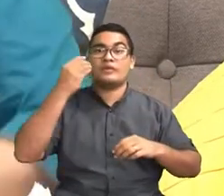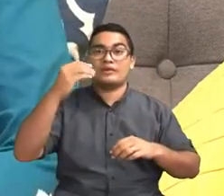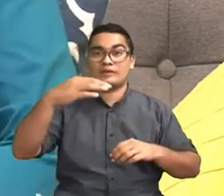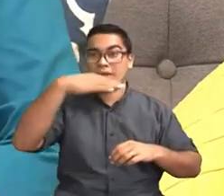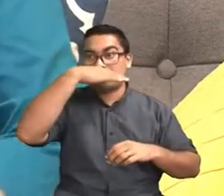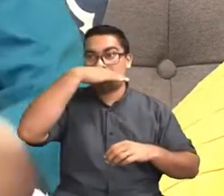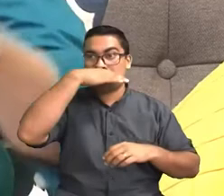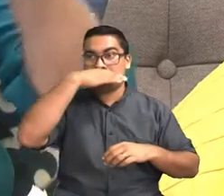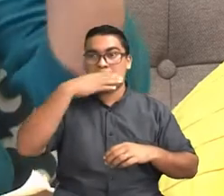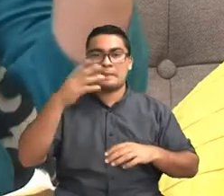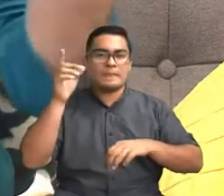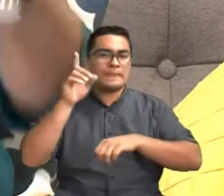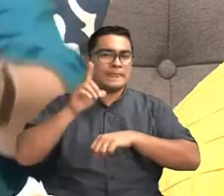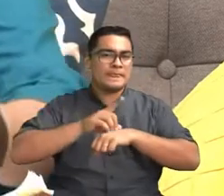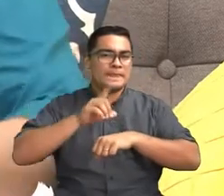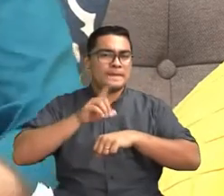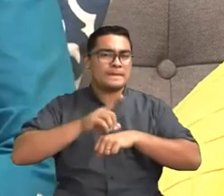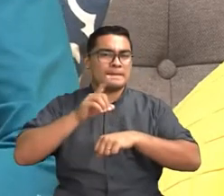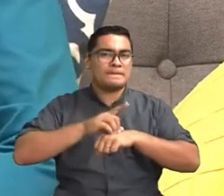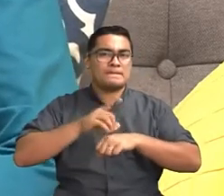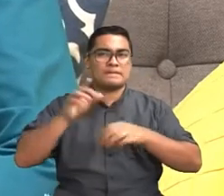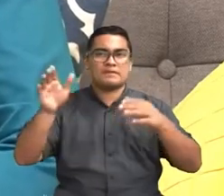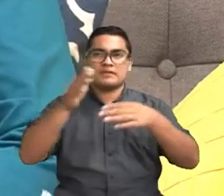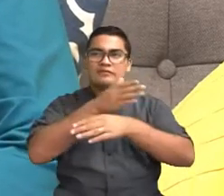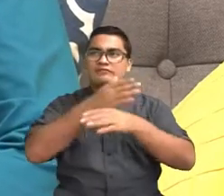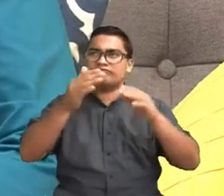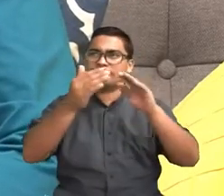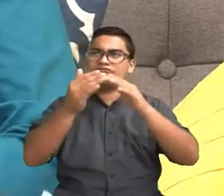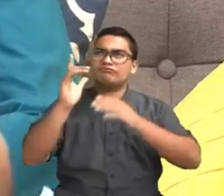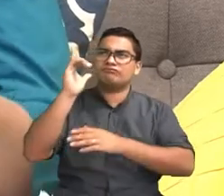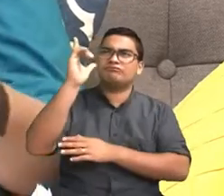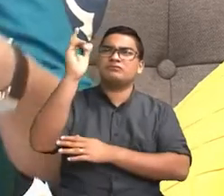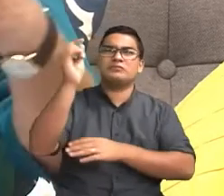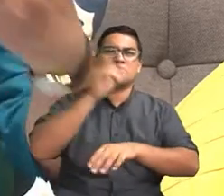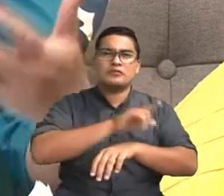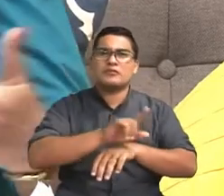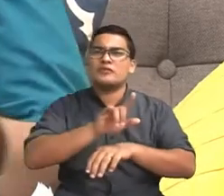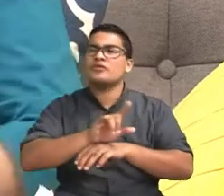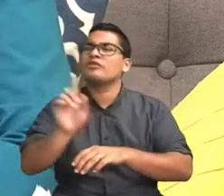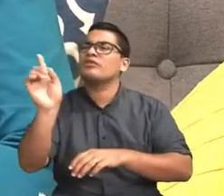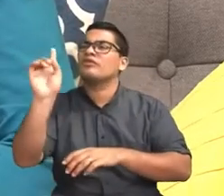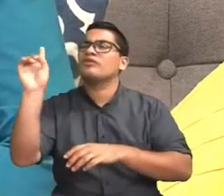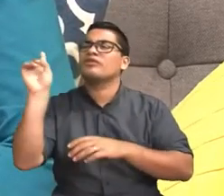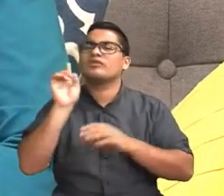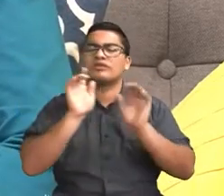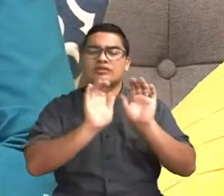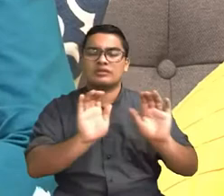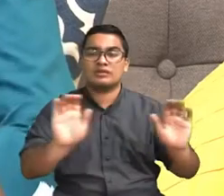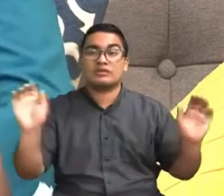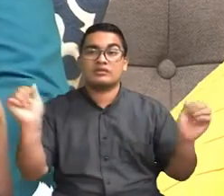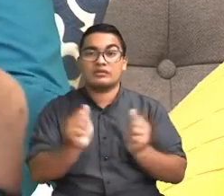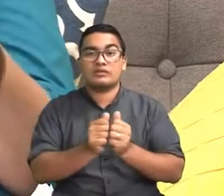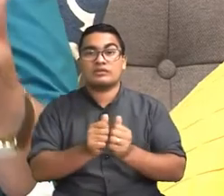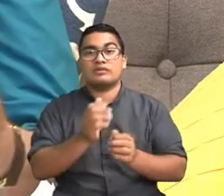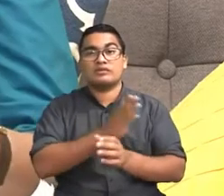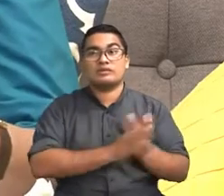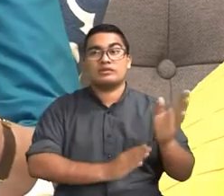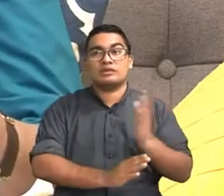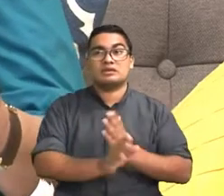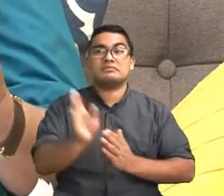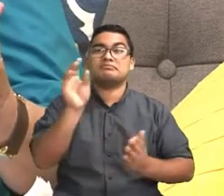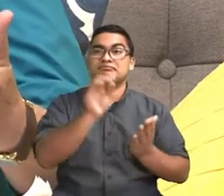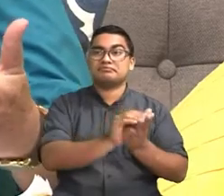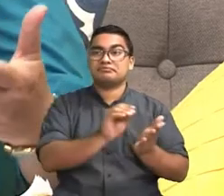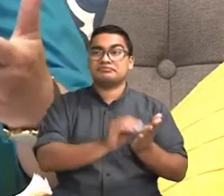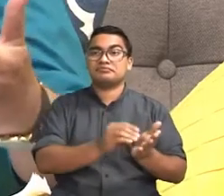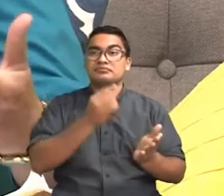estaban los médicos, ahí estaba la comunidad buscando, identificando a todos esos niños y niñas